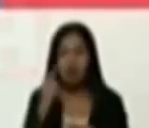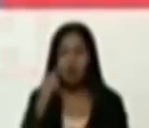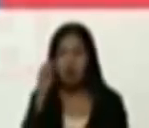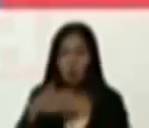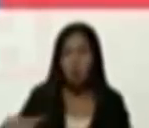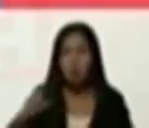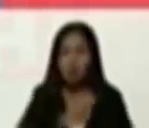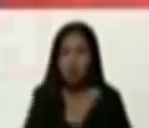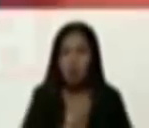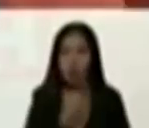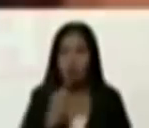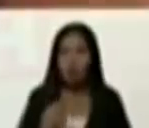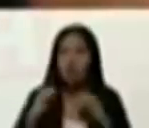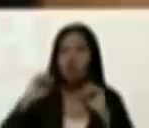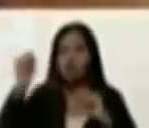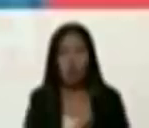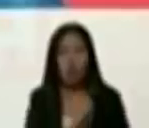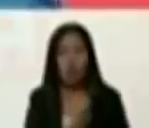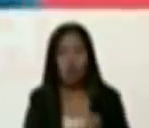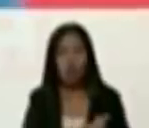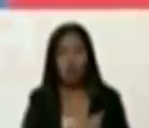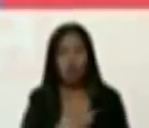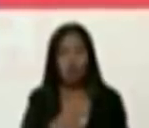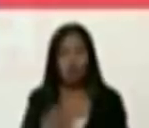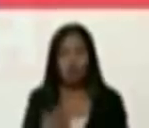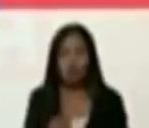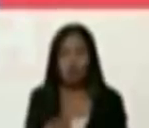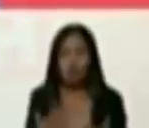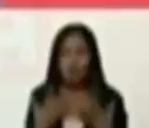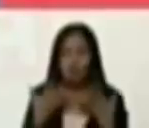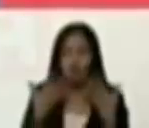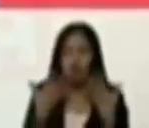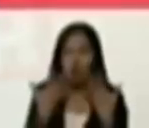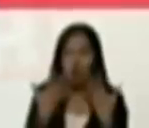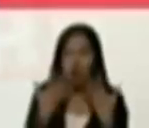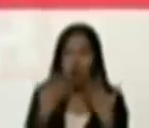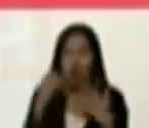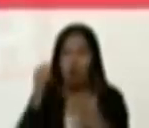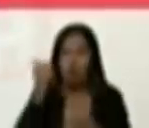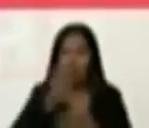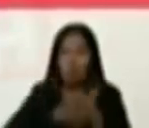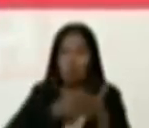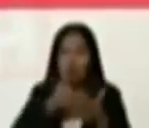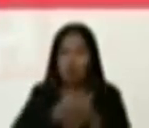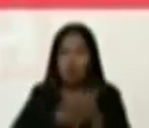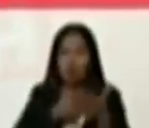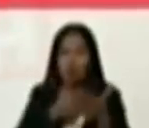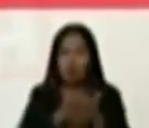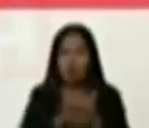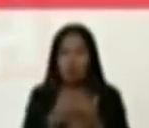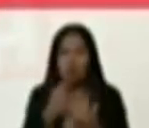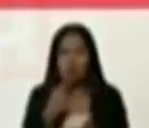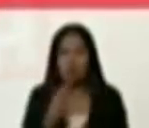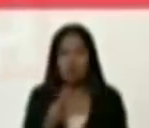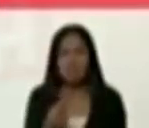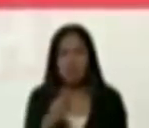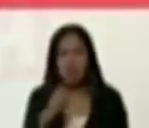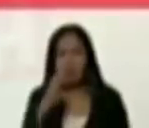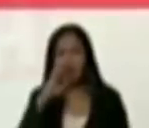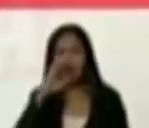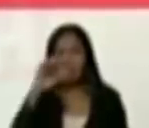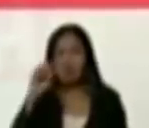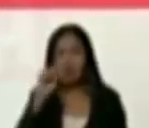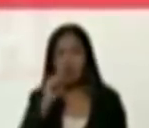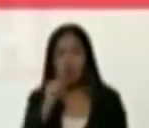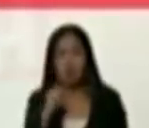preparaban dos diputados opositores con complicidad de Guaidó. Elliot Abraham y Jane Easterly están quebrados porque fracasaron